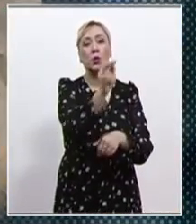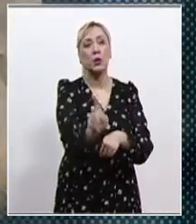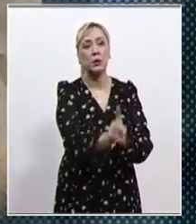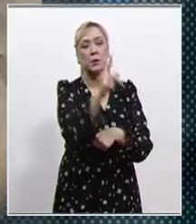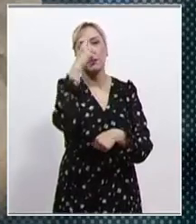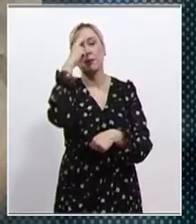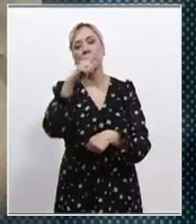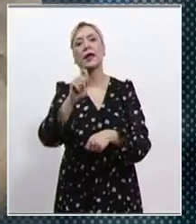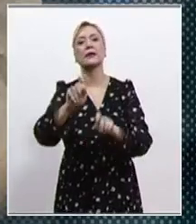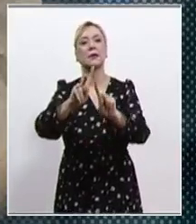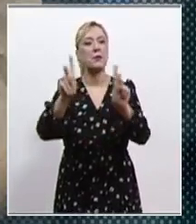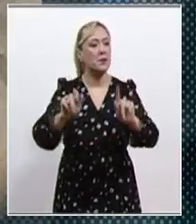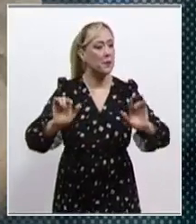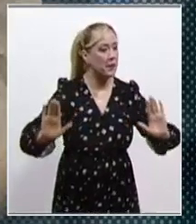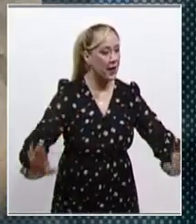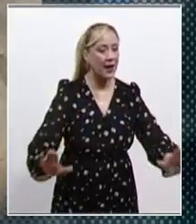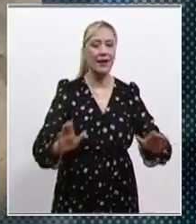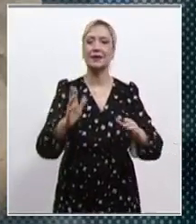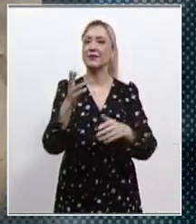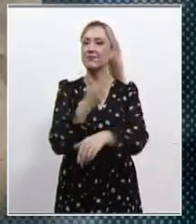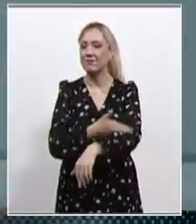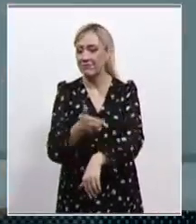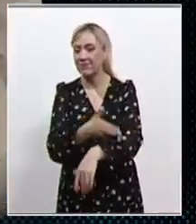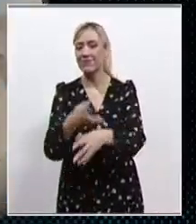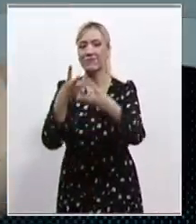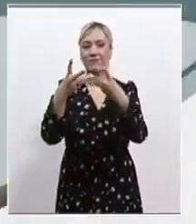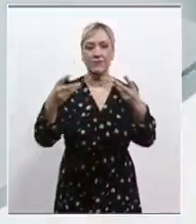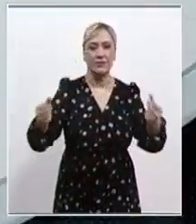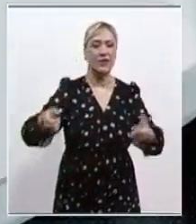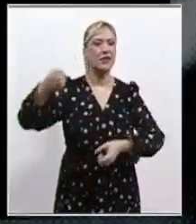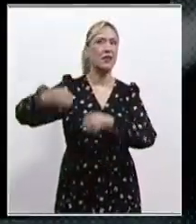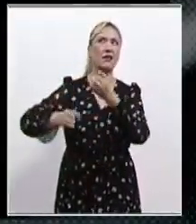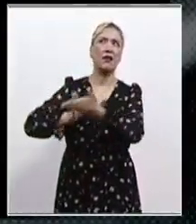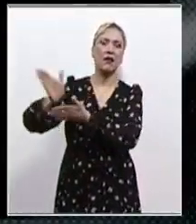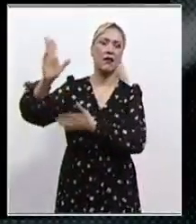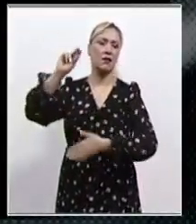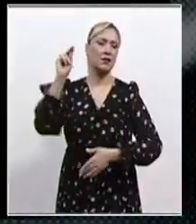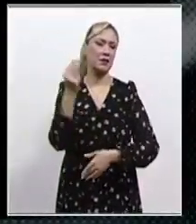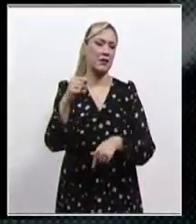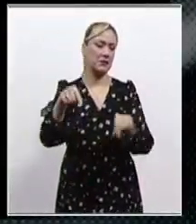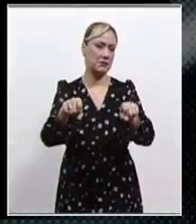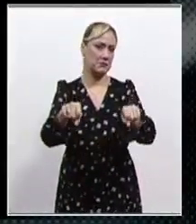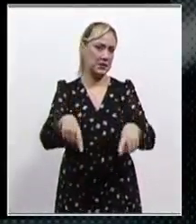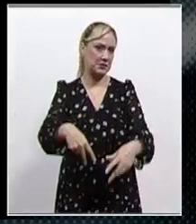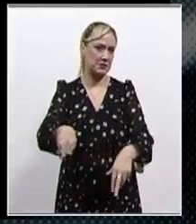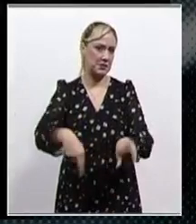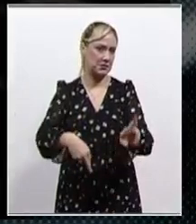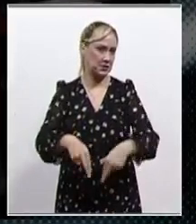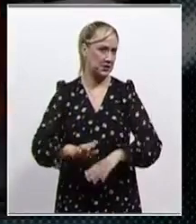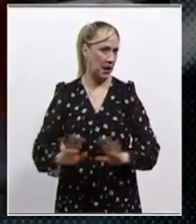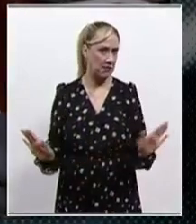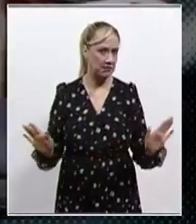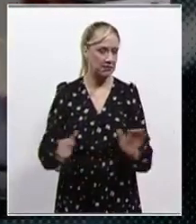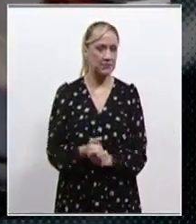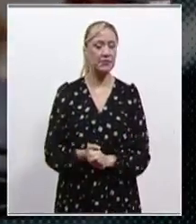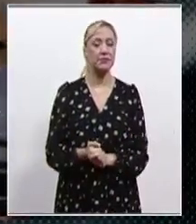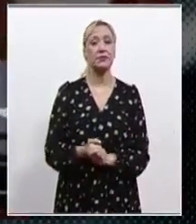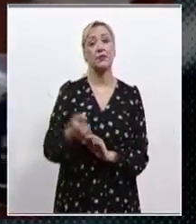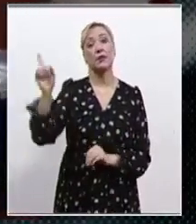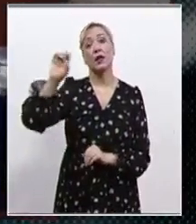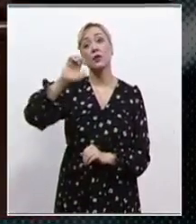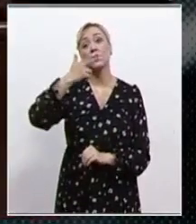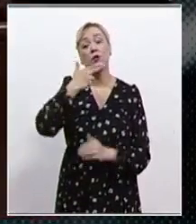la cultura de paz y garantizar el acceso a la justicia. El Supremo Tribunal de Justicia de Chihuahua creó un